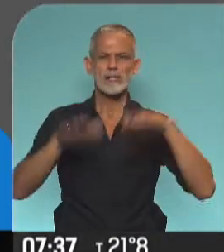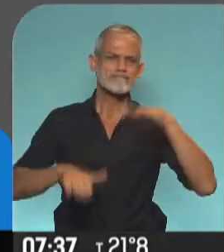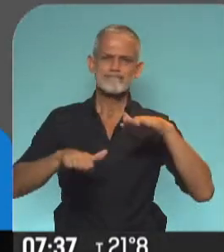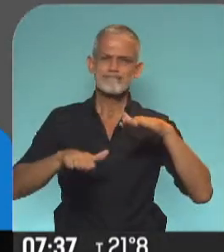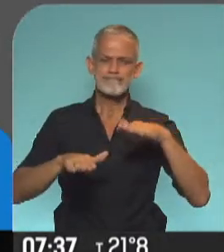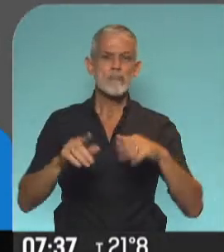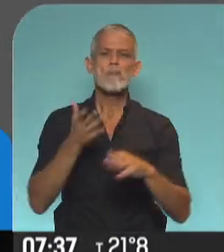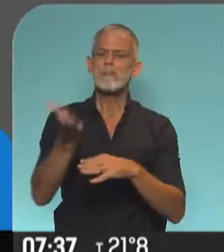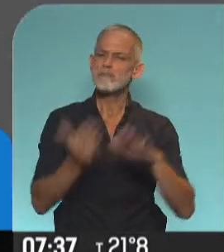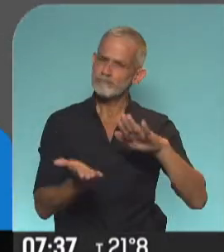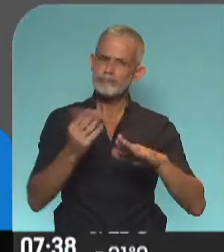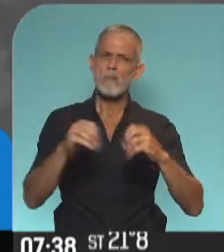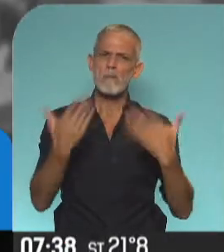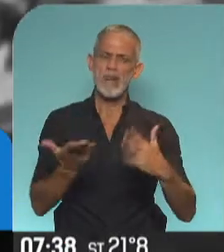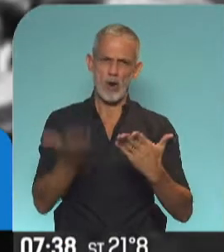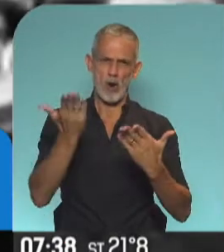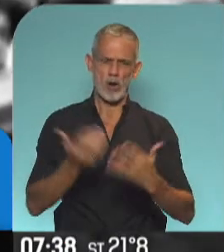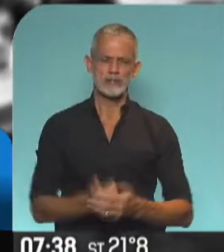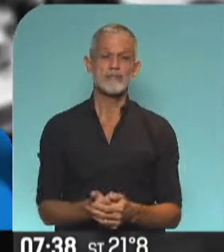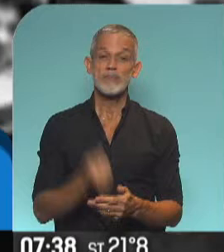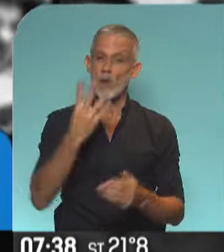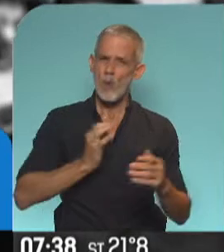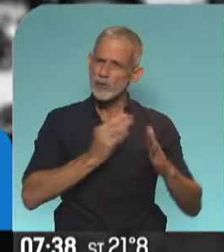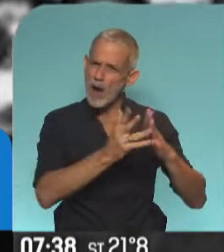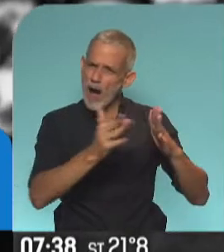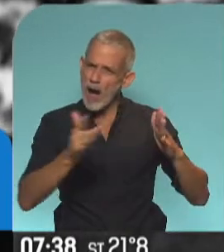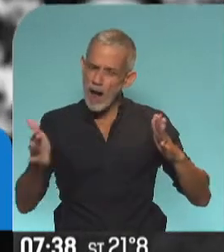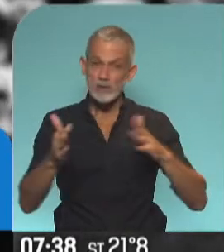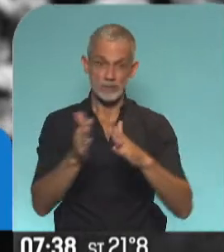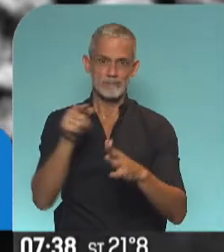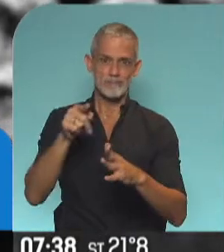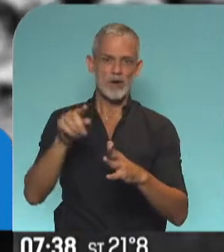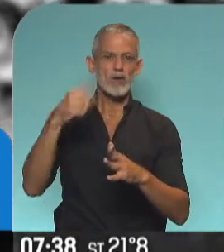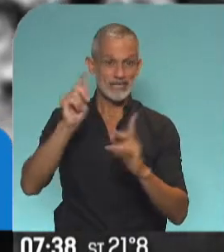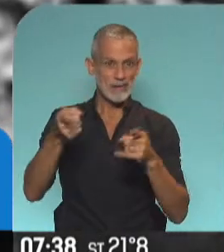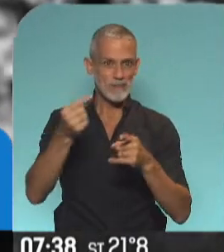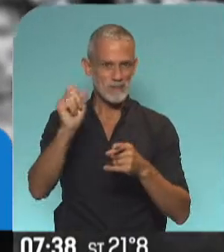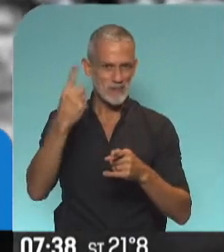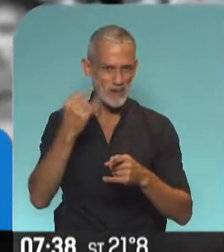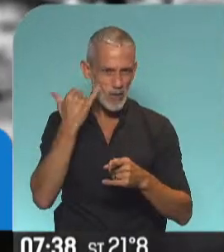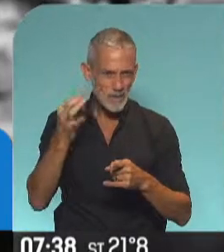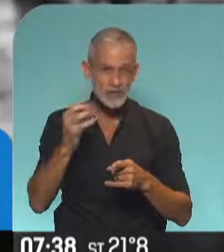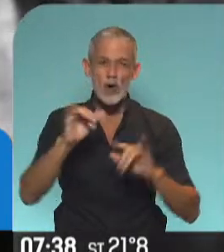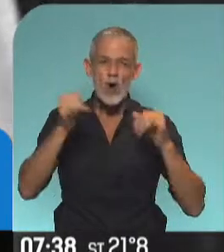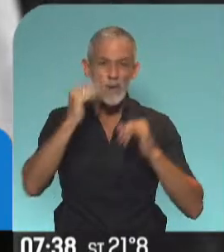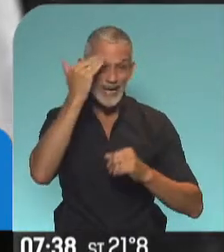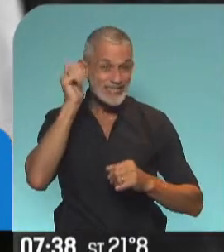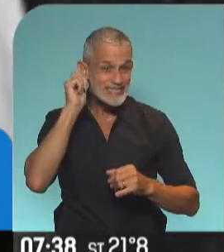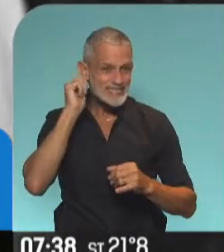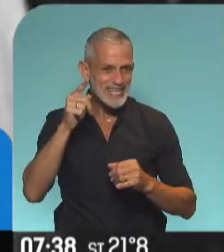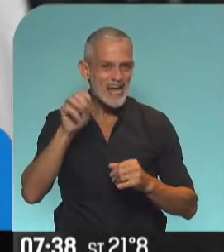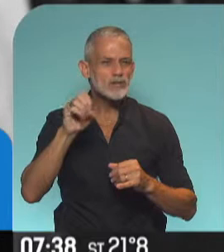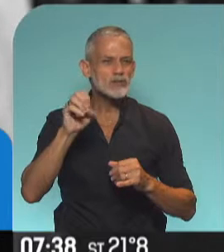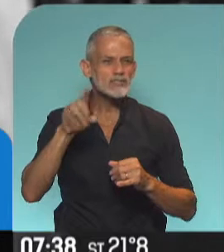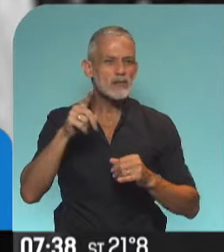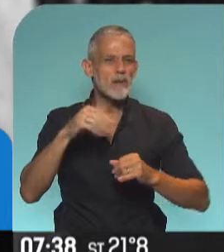exigió mejoras laborales. 4 años después, en otro 1 de mayo, una joven de 15 años